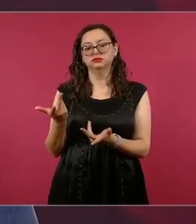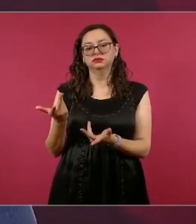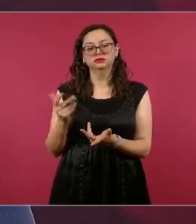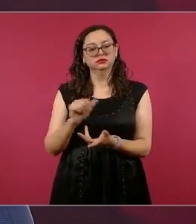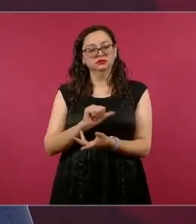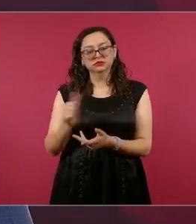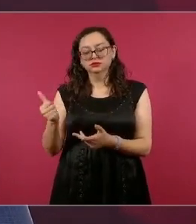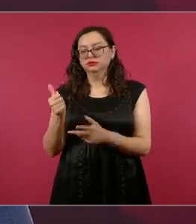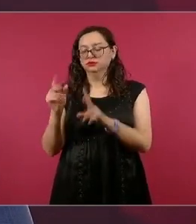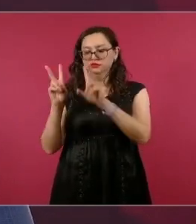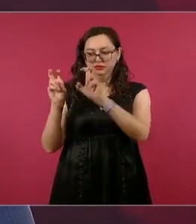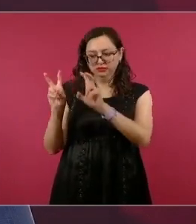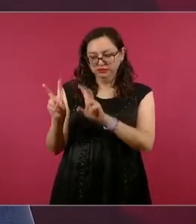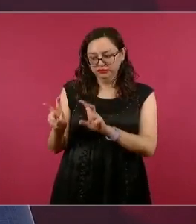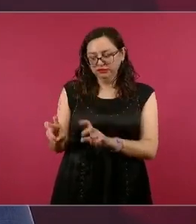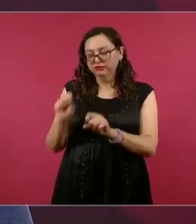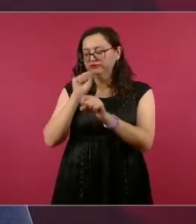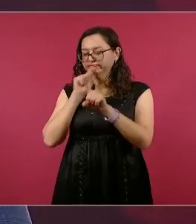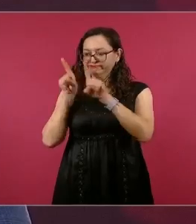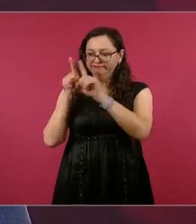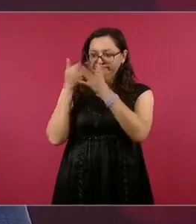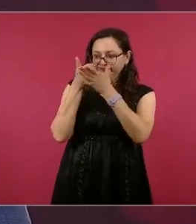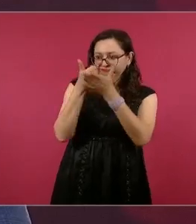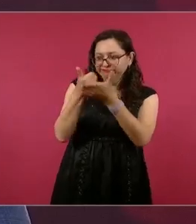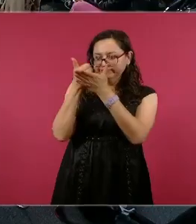y en otros casos.